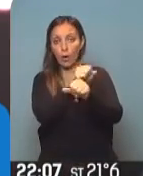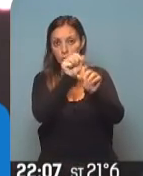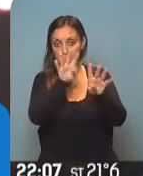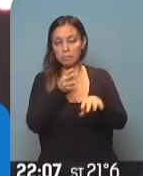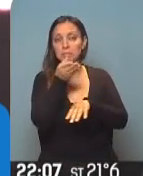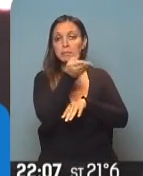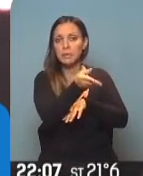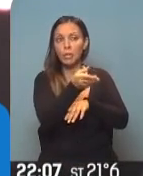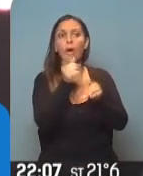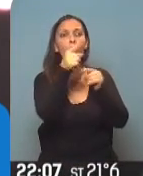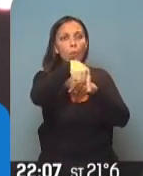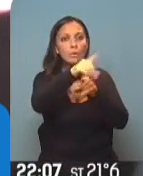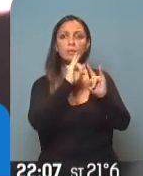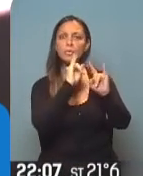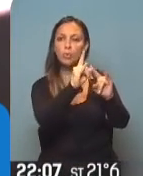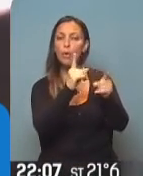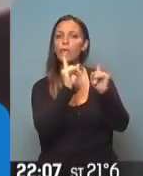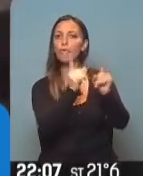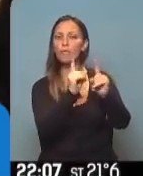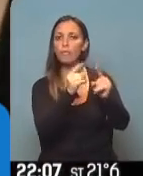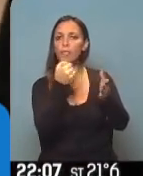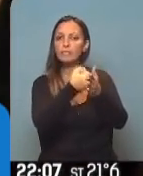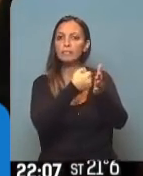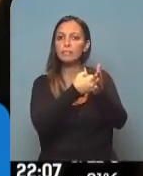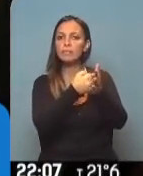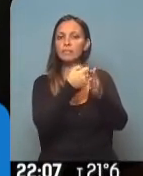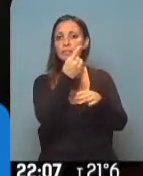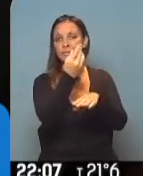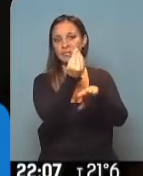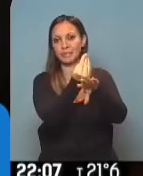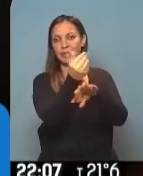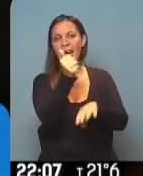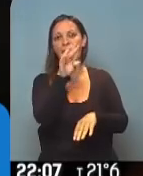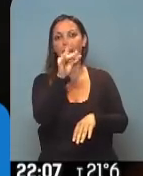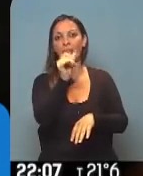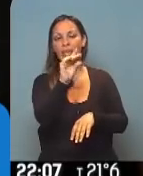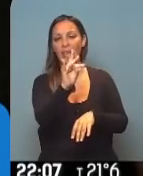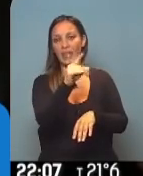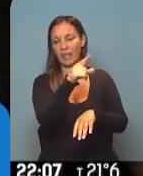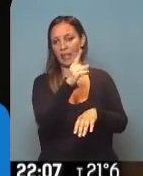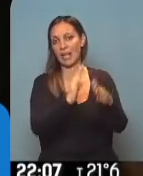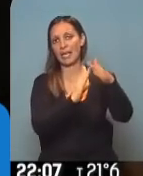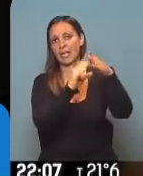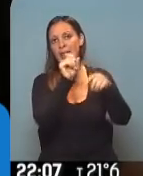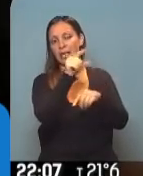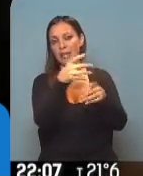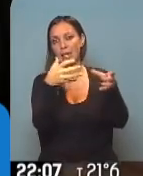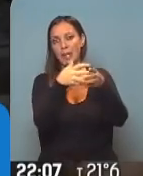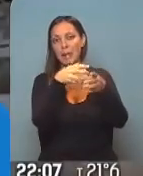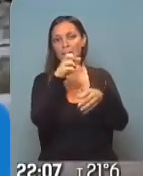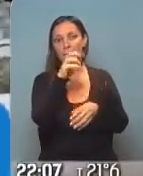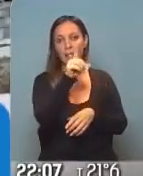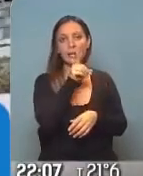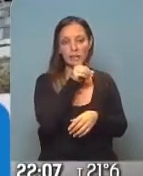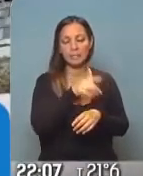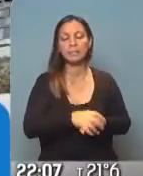con la militancia, con el ex candidato a presidente Fernando Haddad como nuevo líder nacional del partido. Durante un encuentro